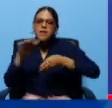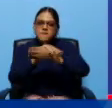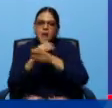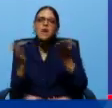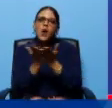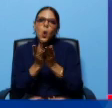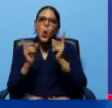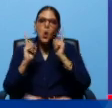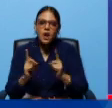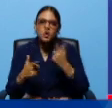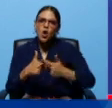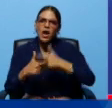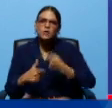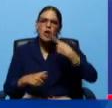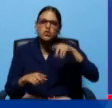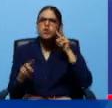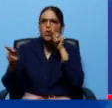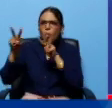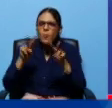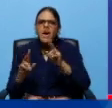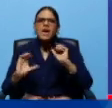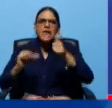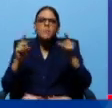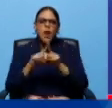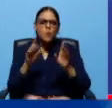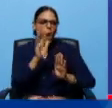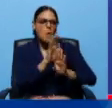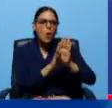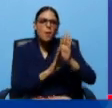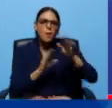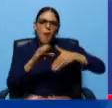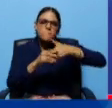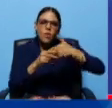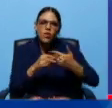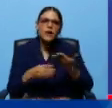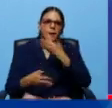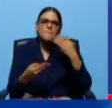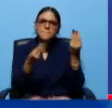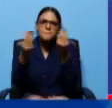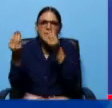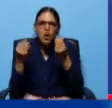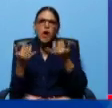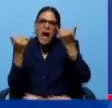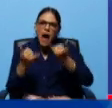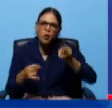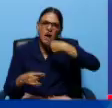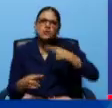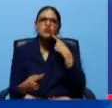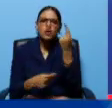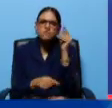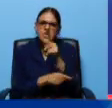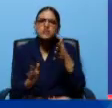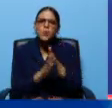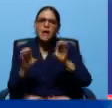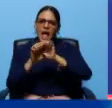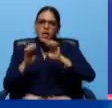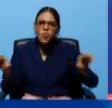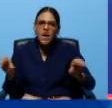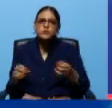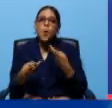escuela. Entonces, son conceptos que van evolucionando, que van mejorando. Ahora nosotros decimos una educación